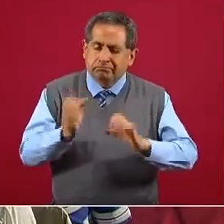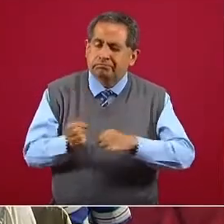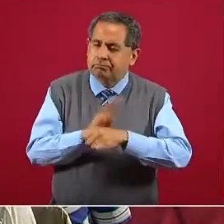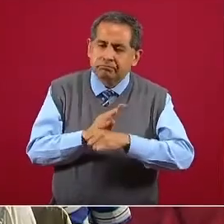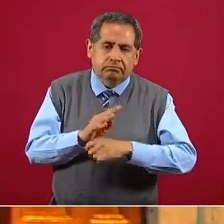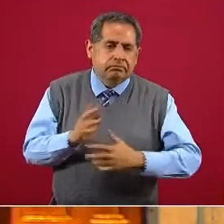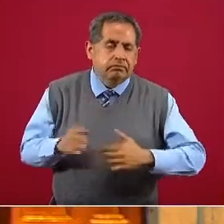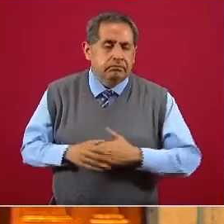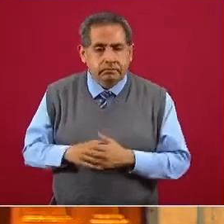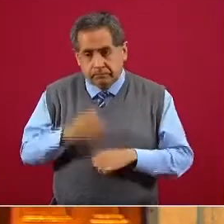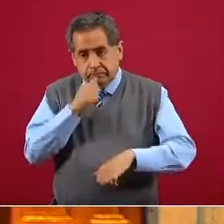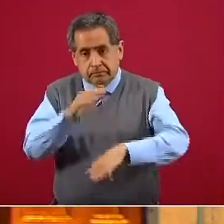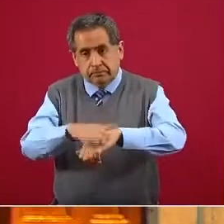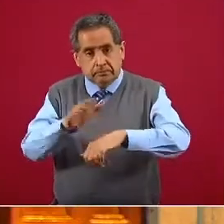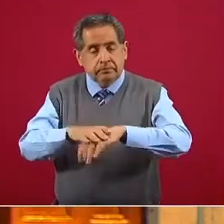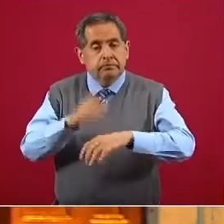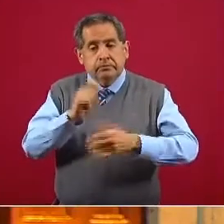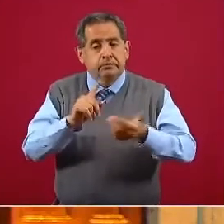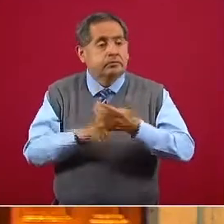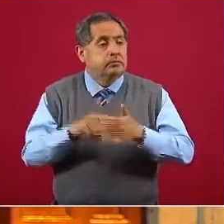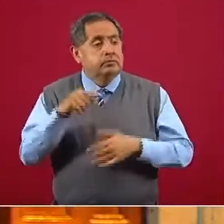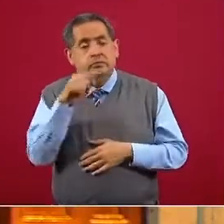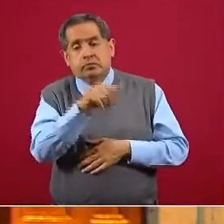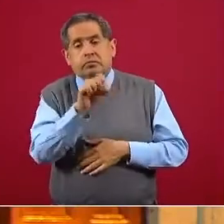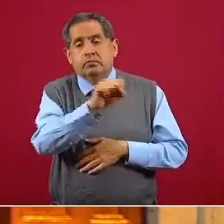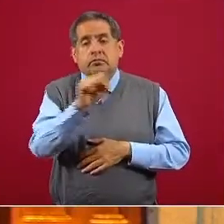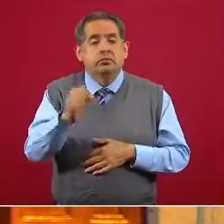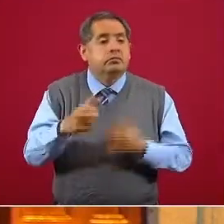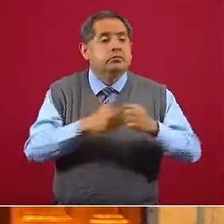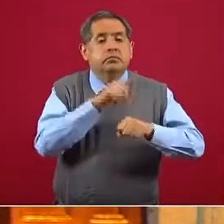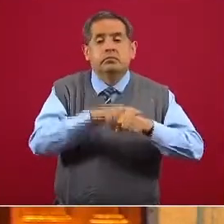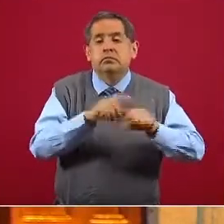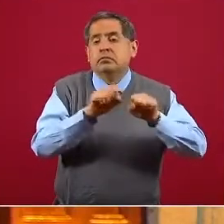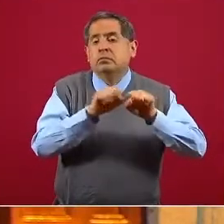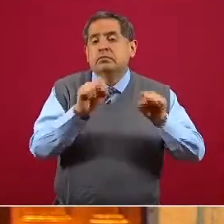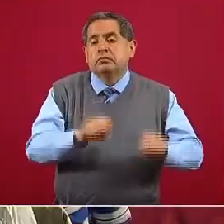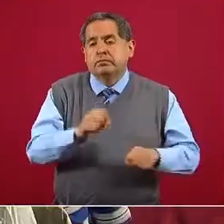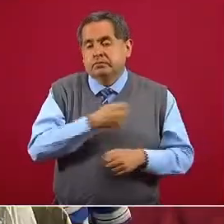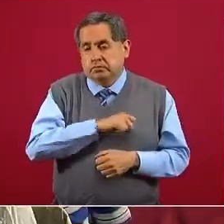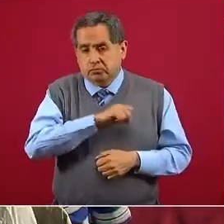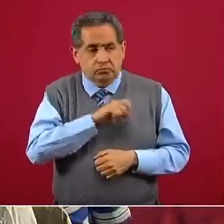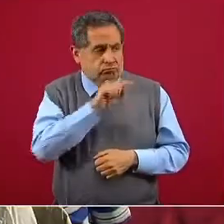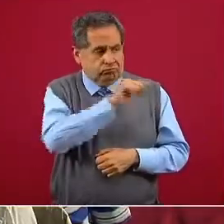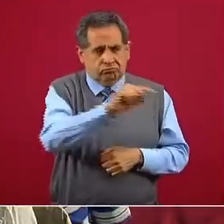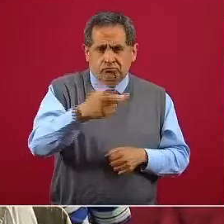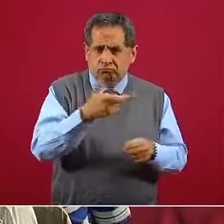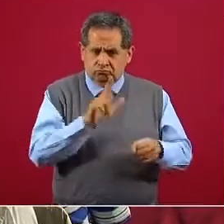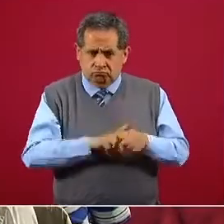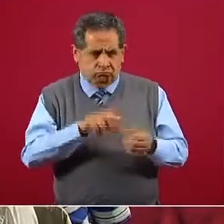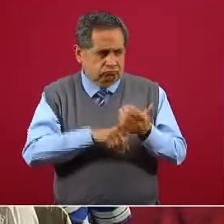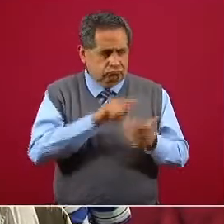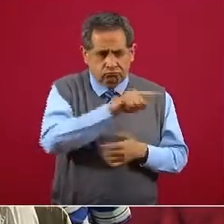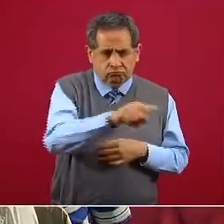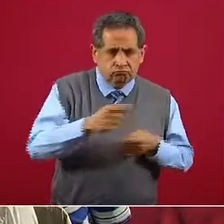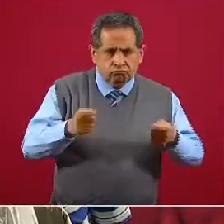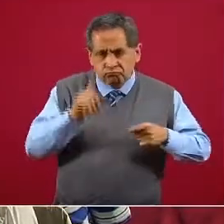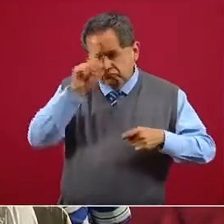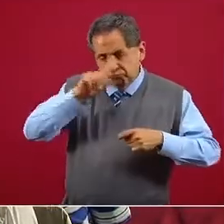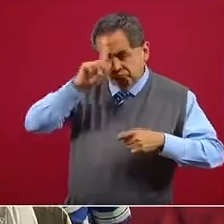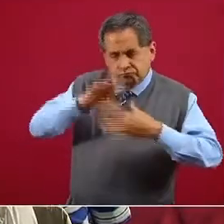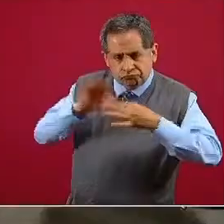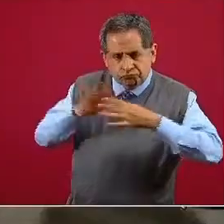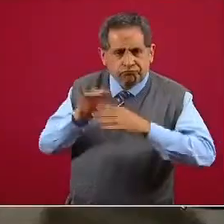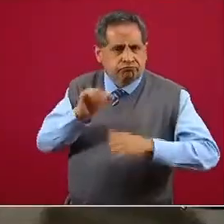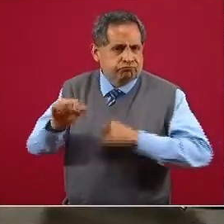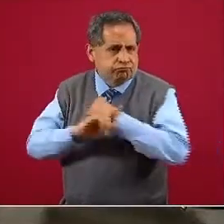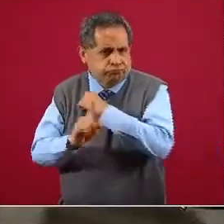COVID-19. El llamado también es para el Sistema Nacional de Salud y para todas las unidades que llevan a cabo este control